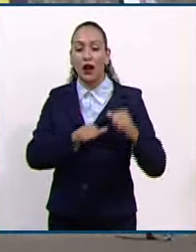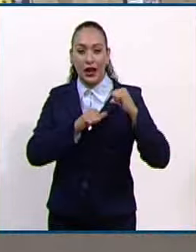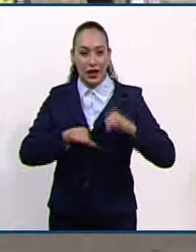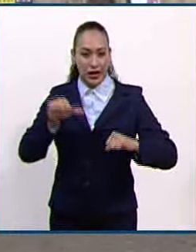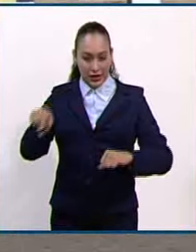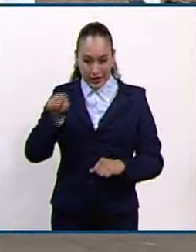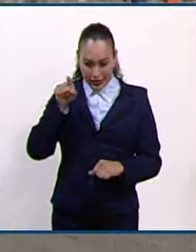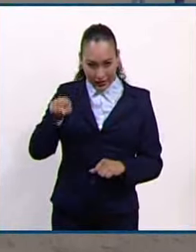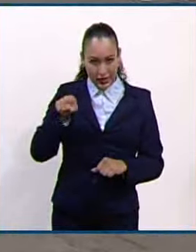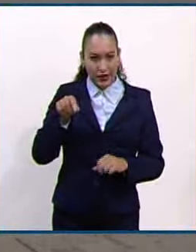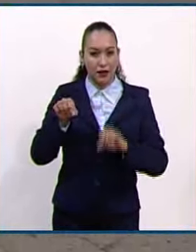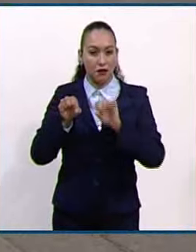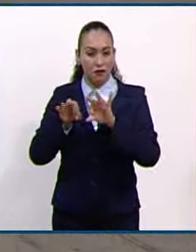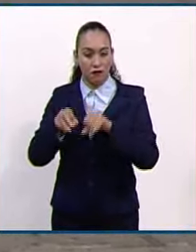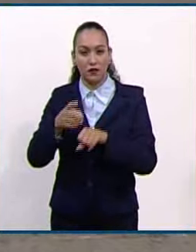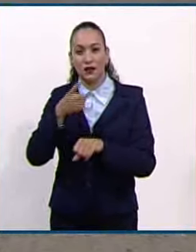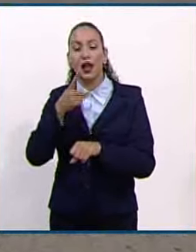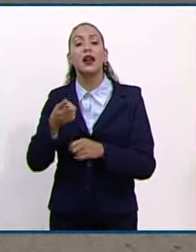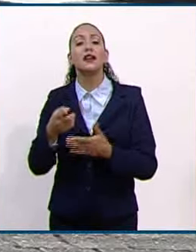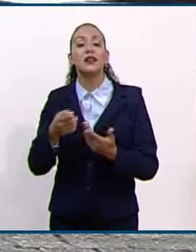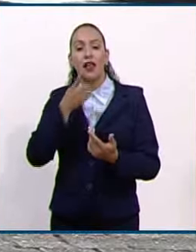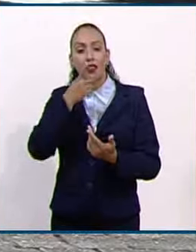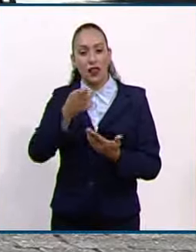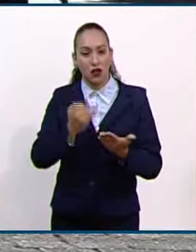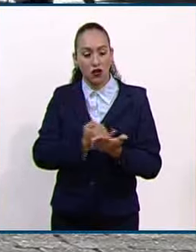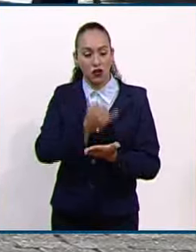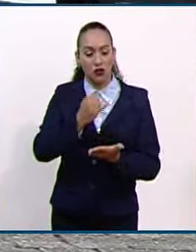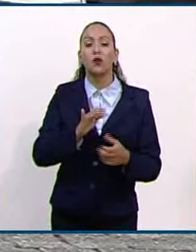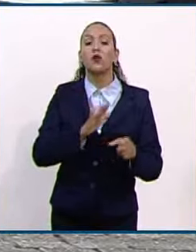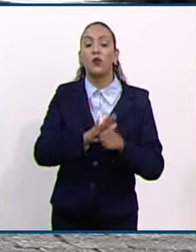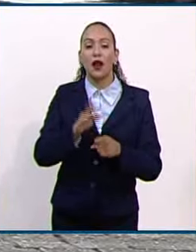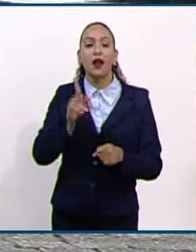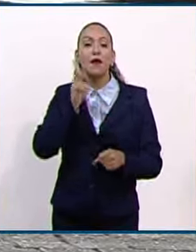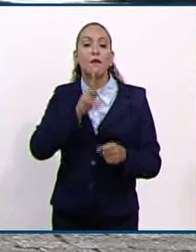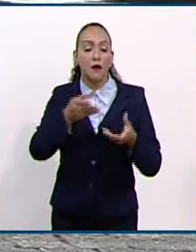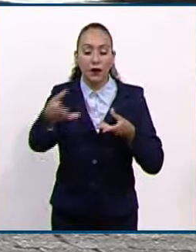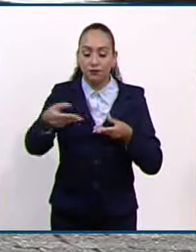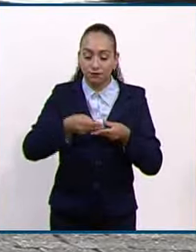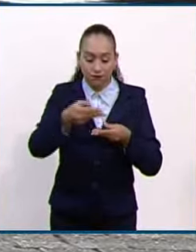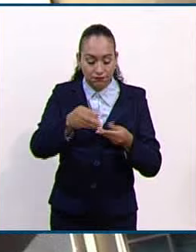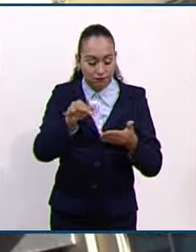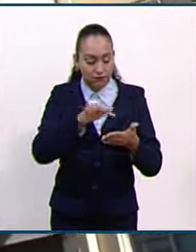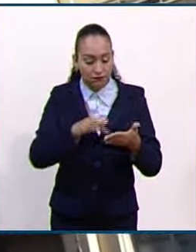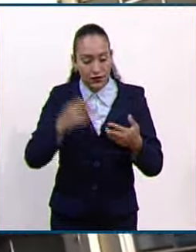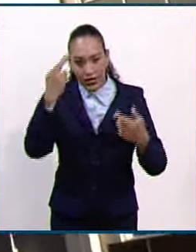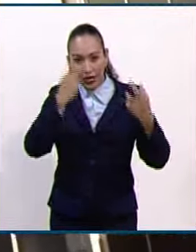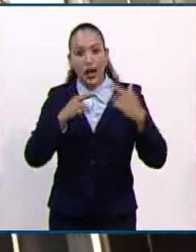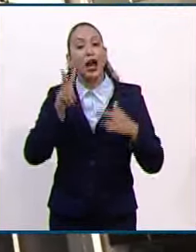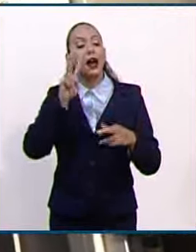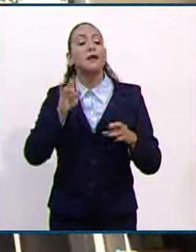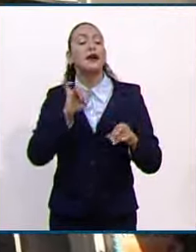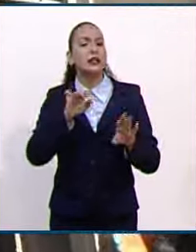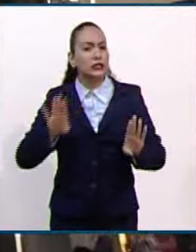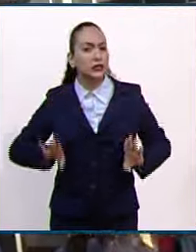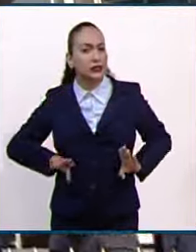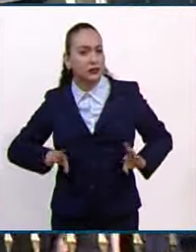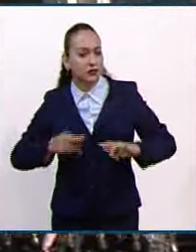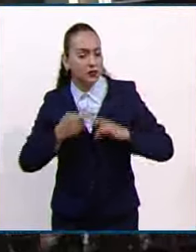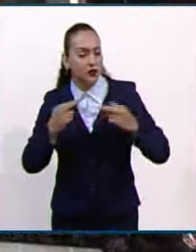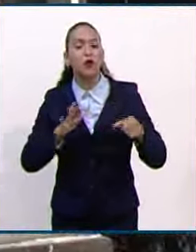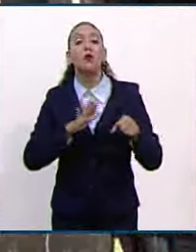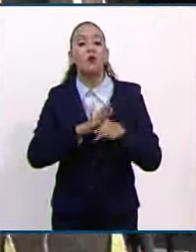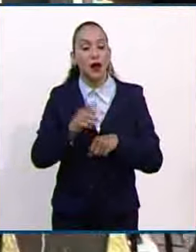dicho órgano jurisdiccional, fincó su resolución en las pruebas recabadas en atención al principio de mejor realidad, con el único propósito de